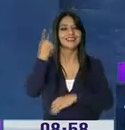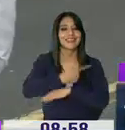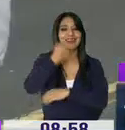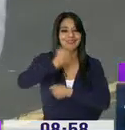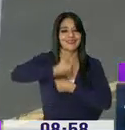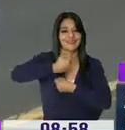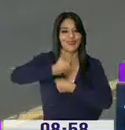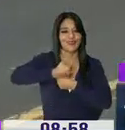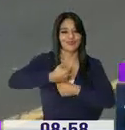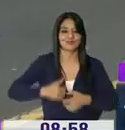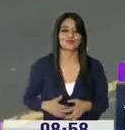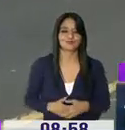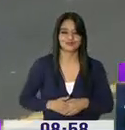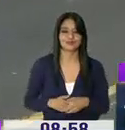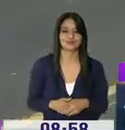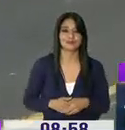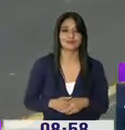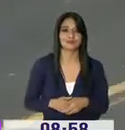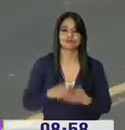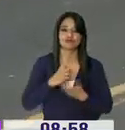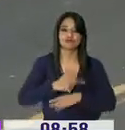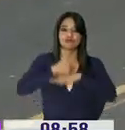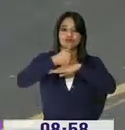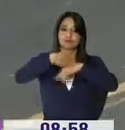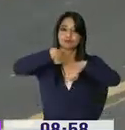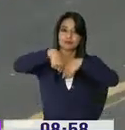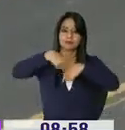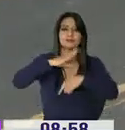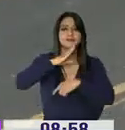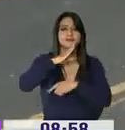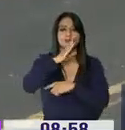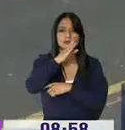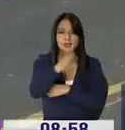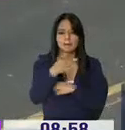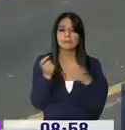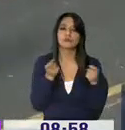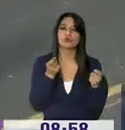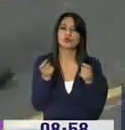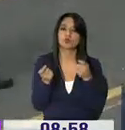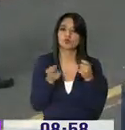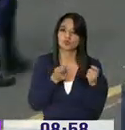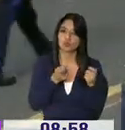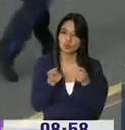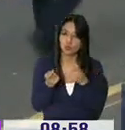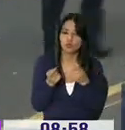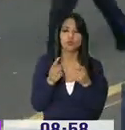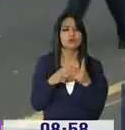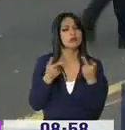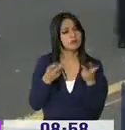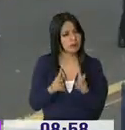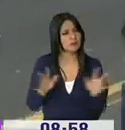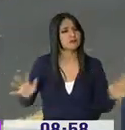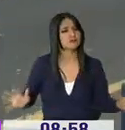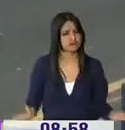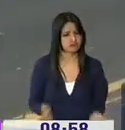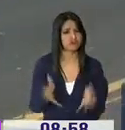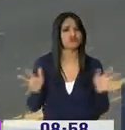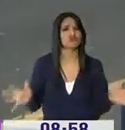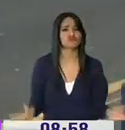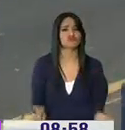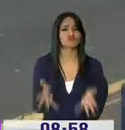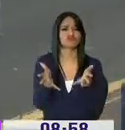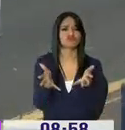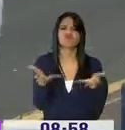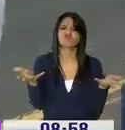Trabajo. Siempre estamos como AMT con la banda Alto Control dando este tipo de motivación para